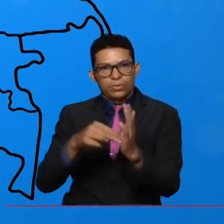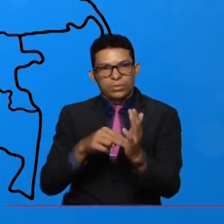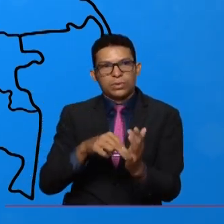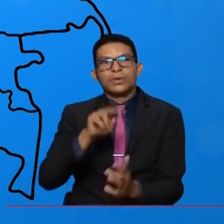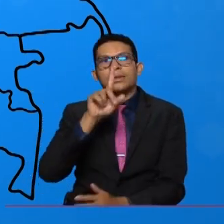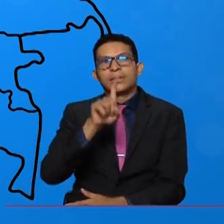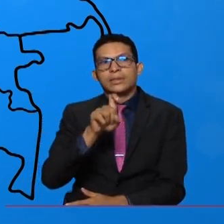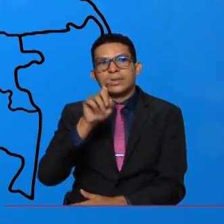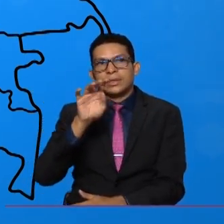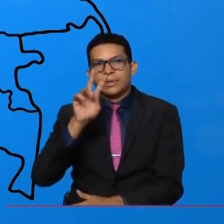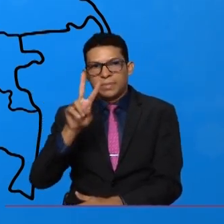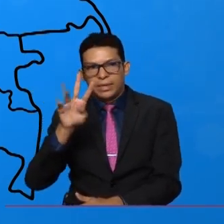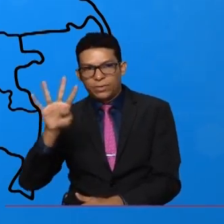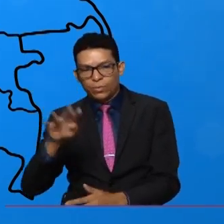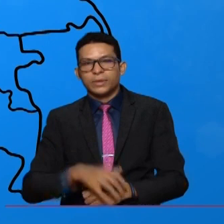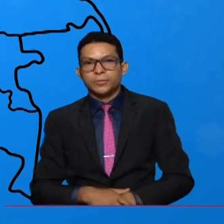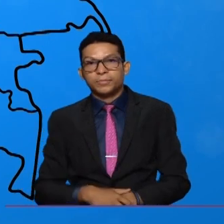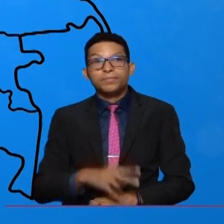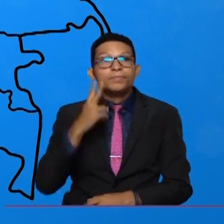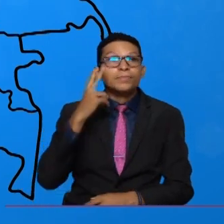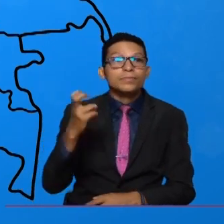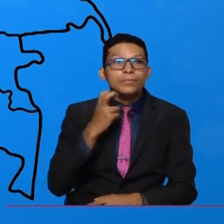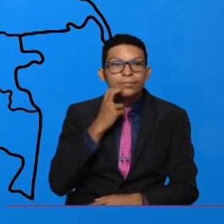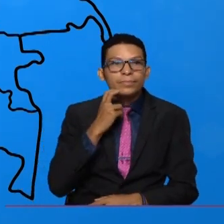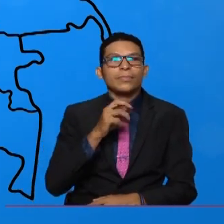1.202.624 ciudadanos y en el Chocó